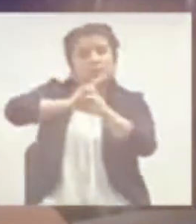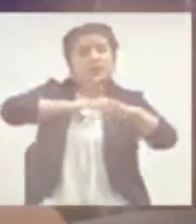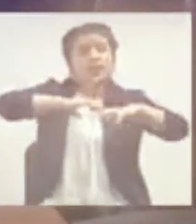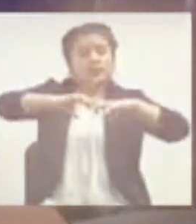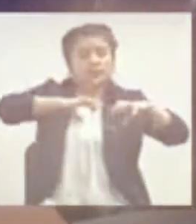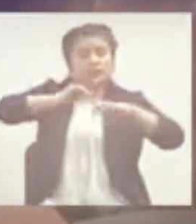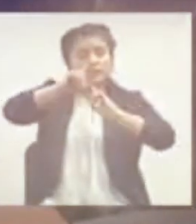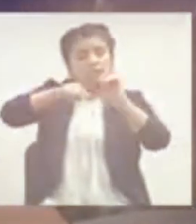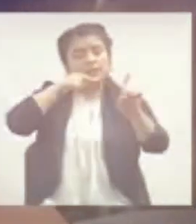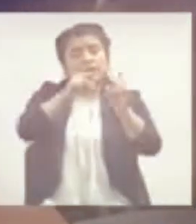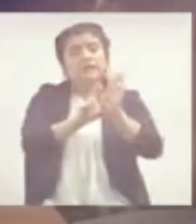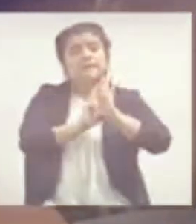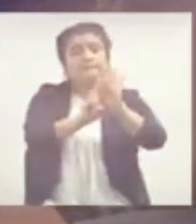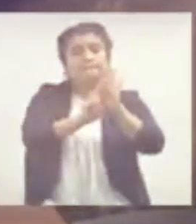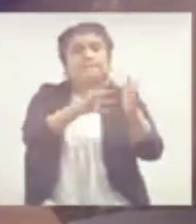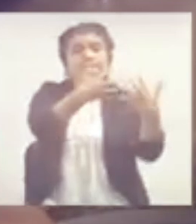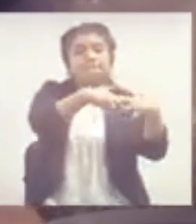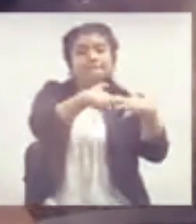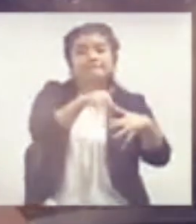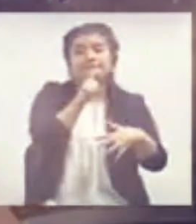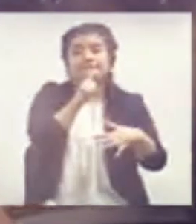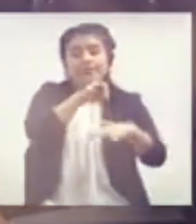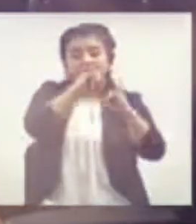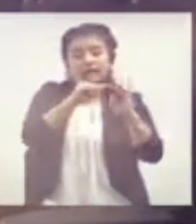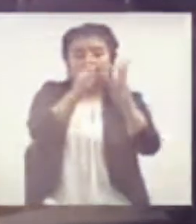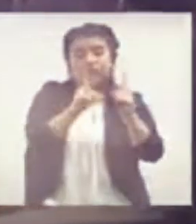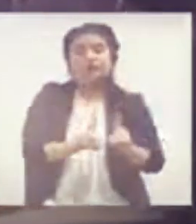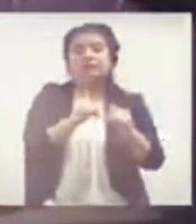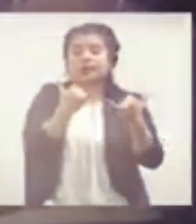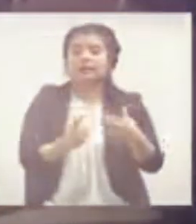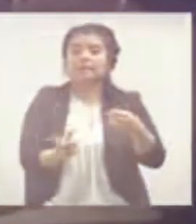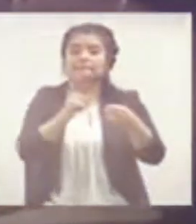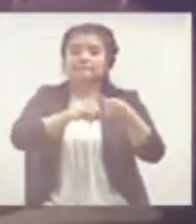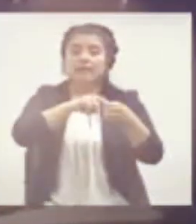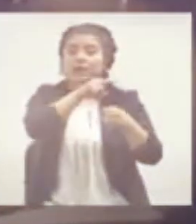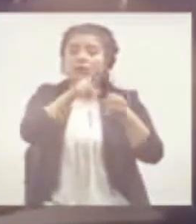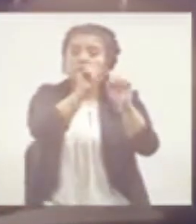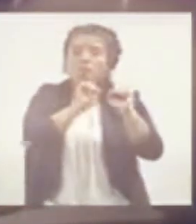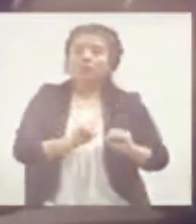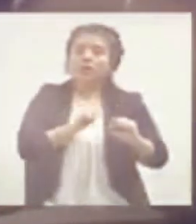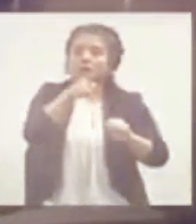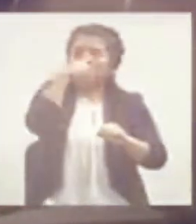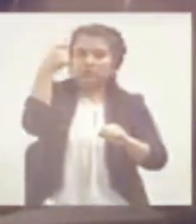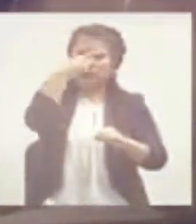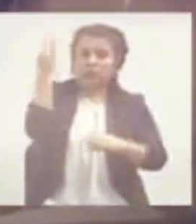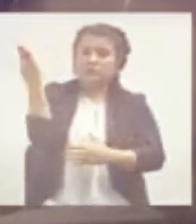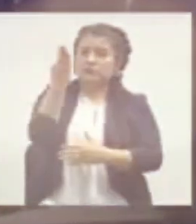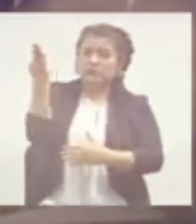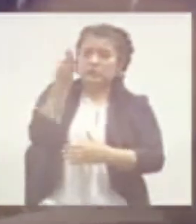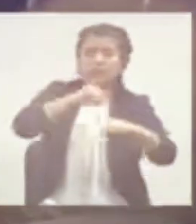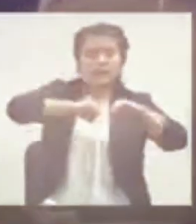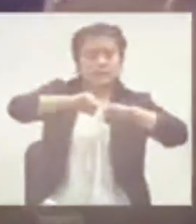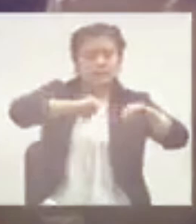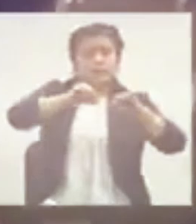se dedican los representantes del sector privado que conforman la Junta Directiva ha permitido una gestión exitosa en actividades que no son